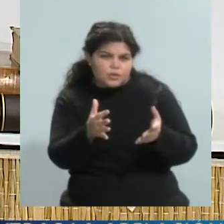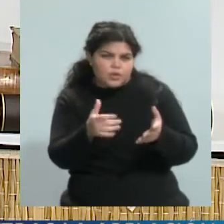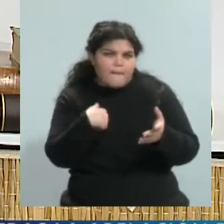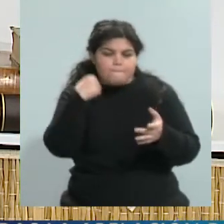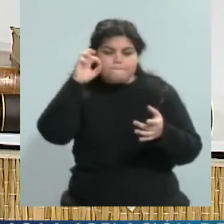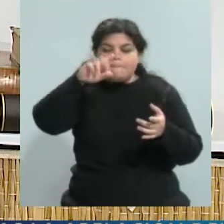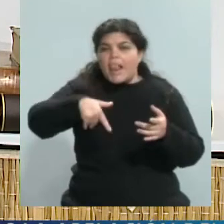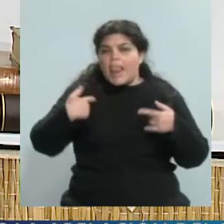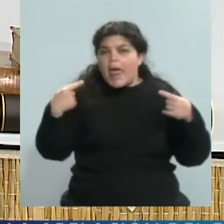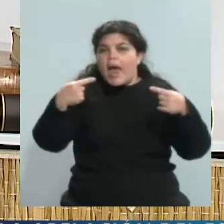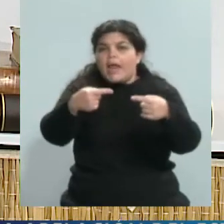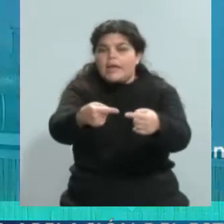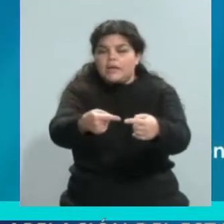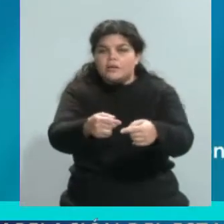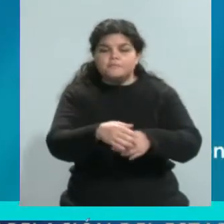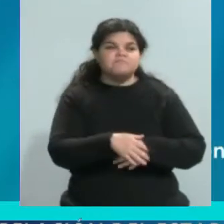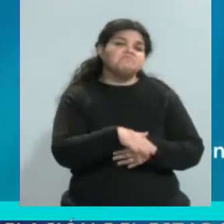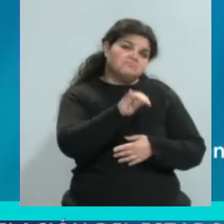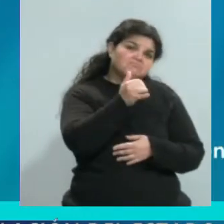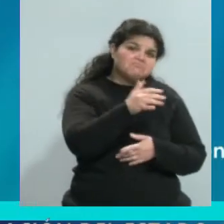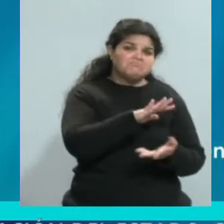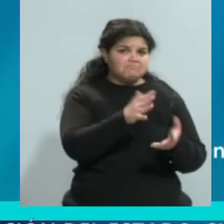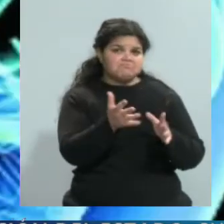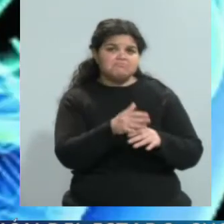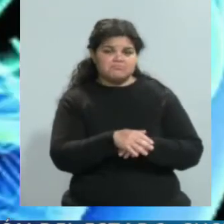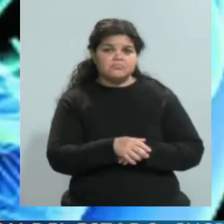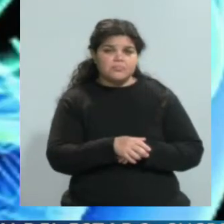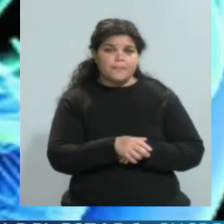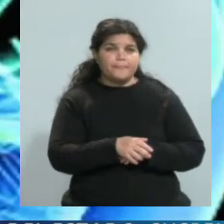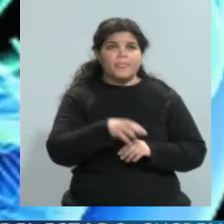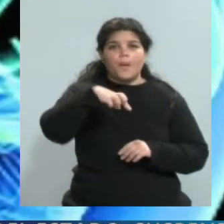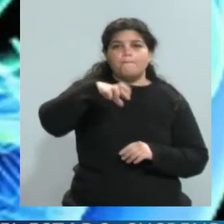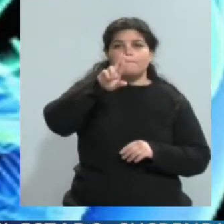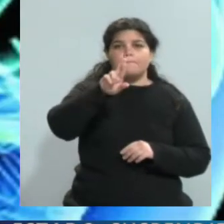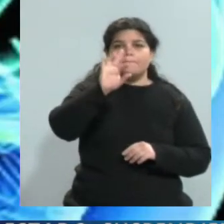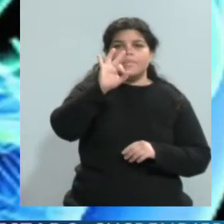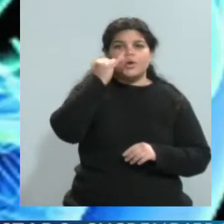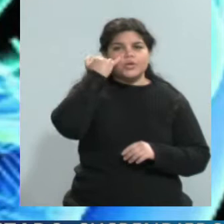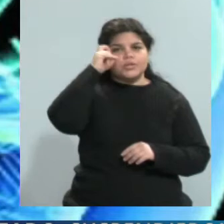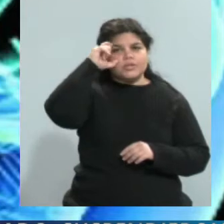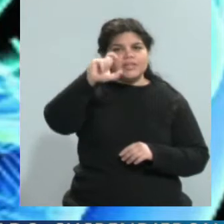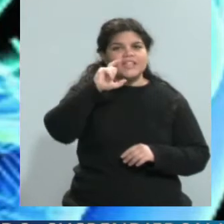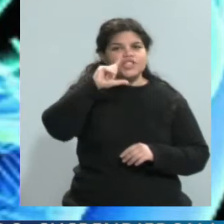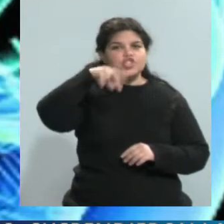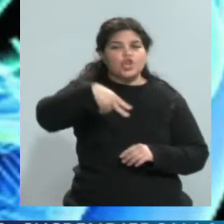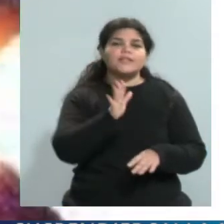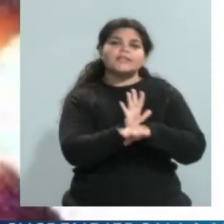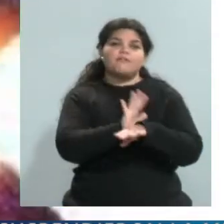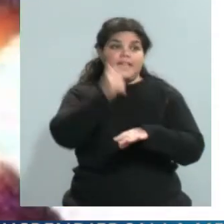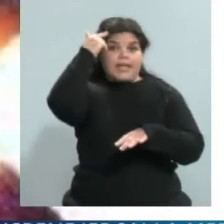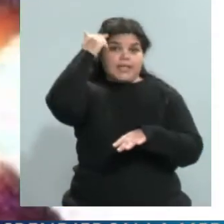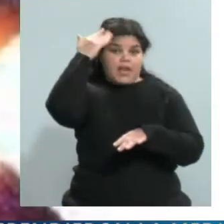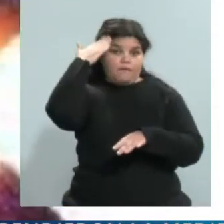Para hacer, sí, como una especie de proyección. Porque hablar de proyección está hablando de lo que vos vas a visualizar mentalmente de lo que vos querés de tu